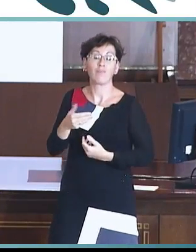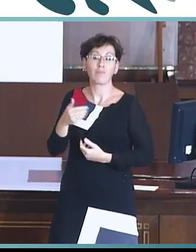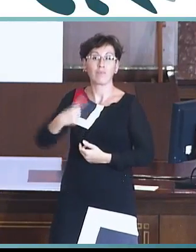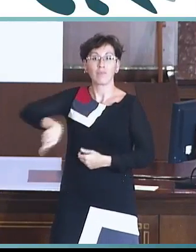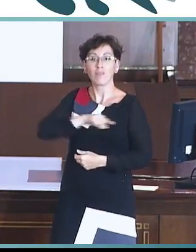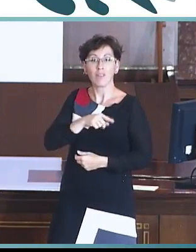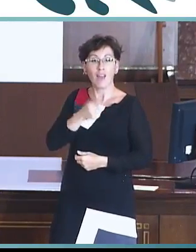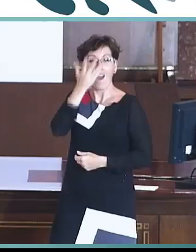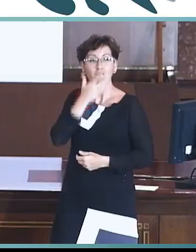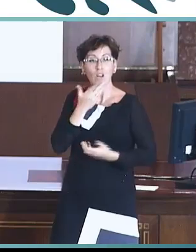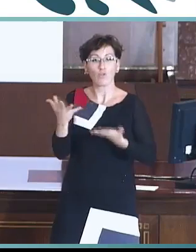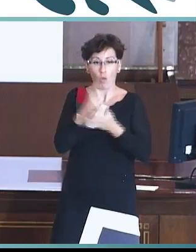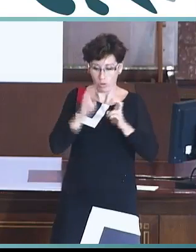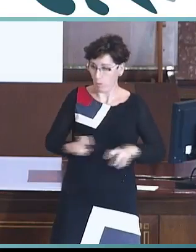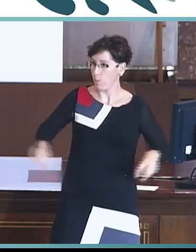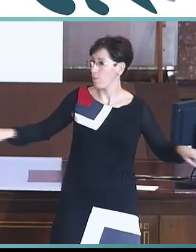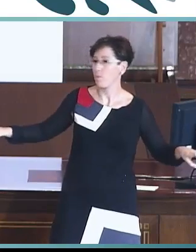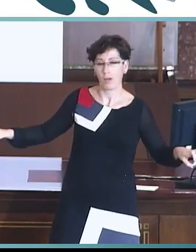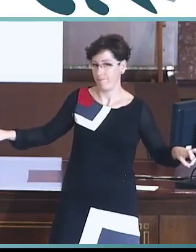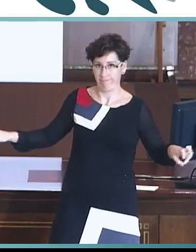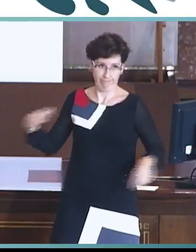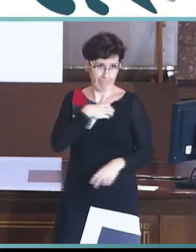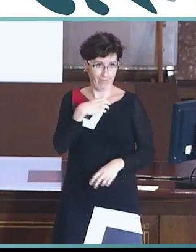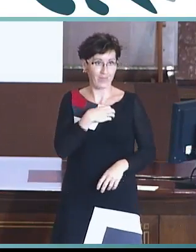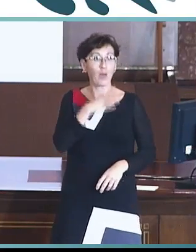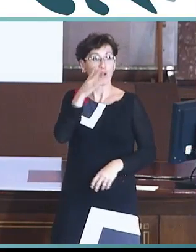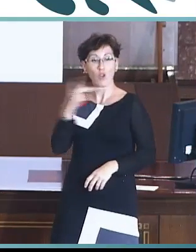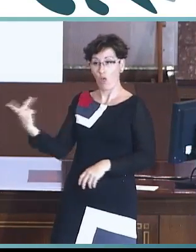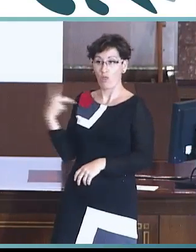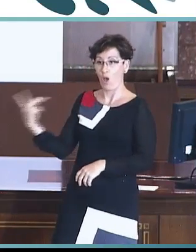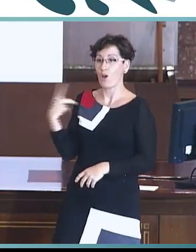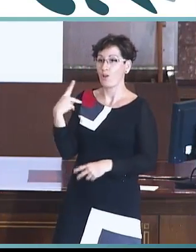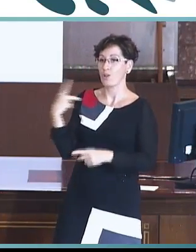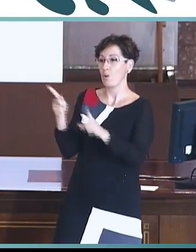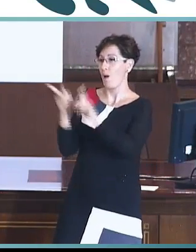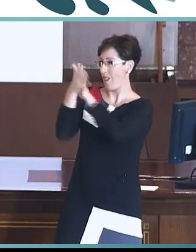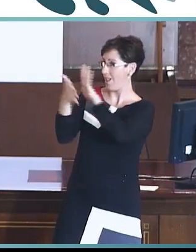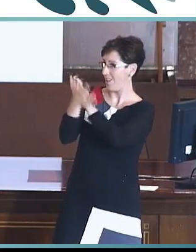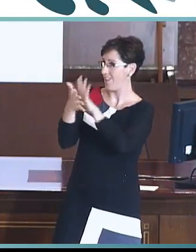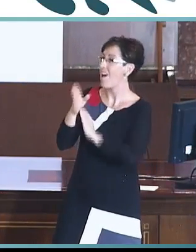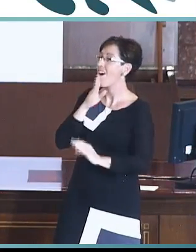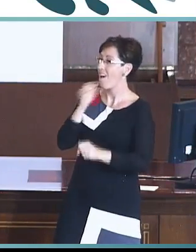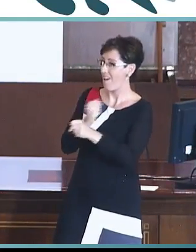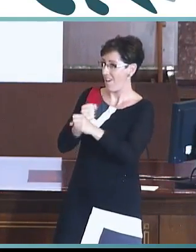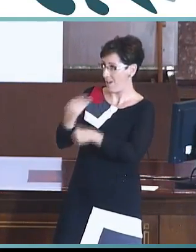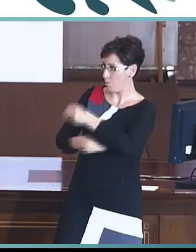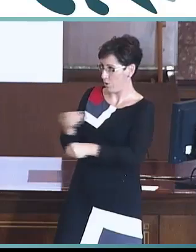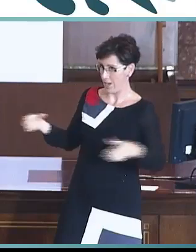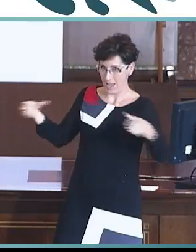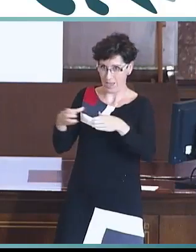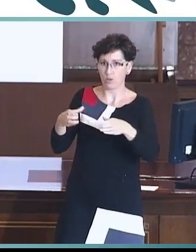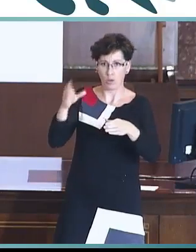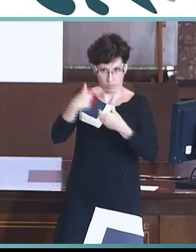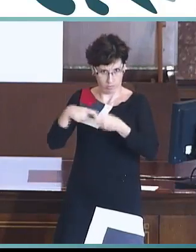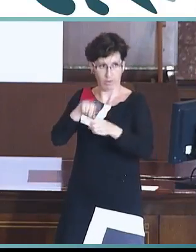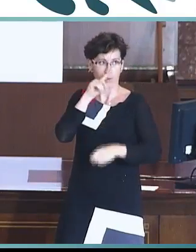tres centros, pero no ha sido posible, con lo cual Nizar y yo nos vamos a encargar de contar este trabajo realizado por un